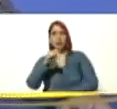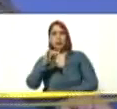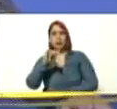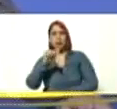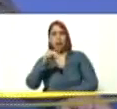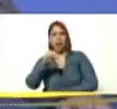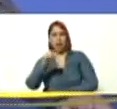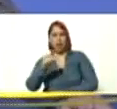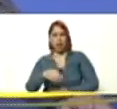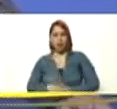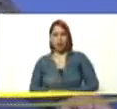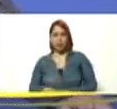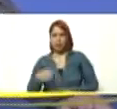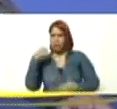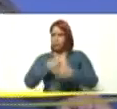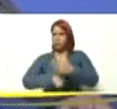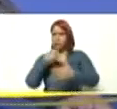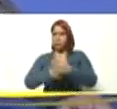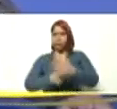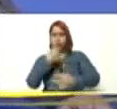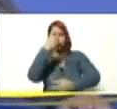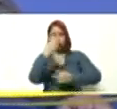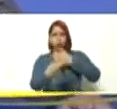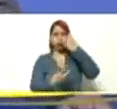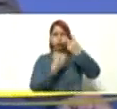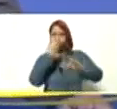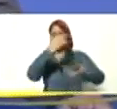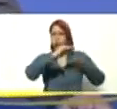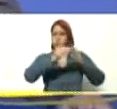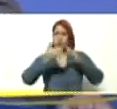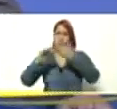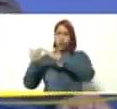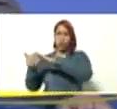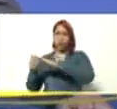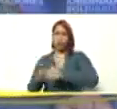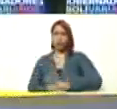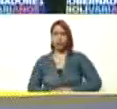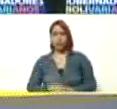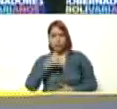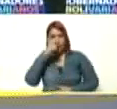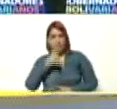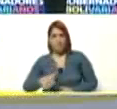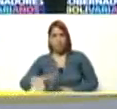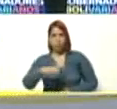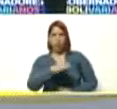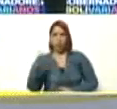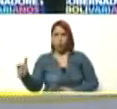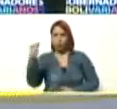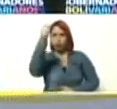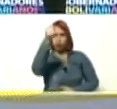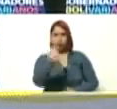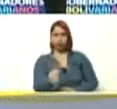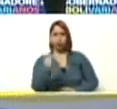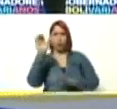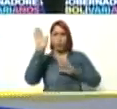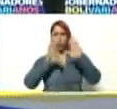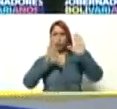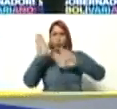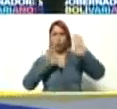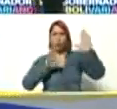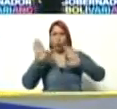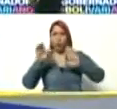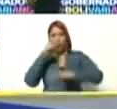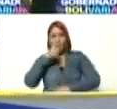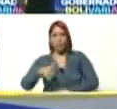que estuvo año tras año recurriendo comunidades, que el pueblo la postuló, que el pueblo la eligió